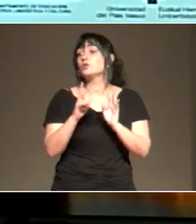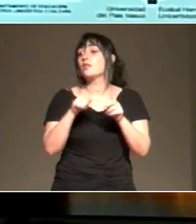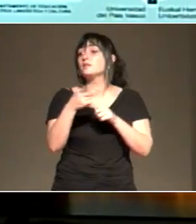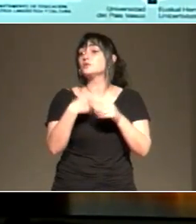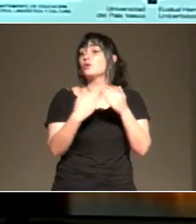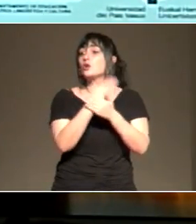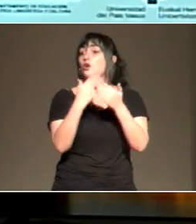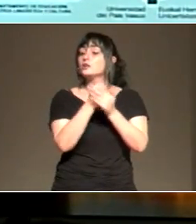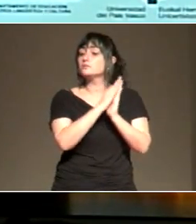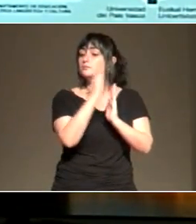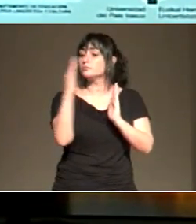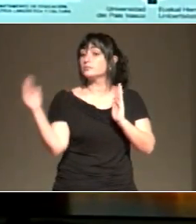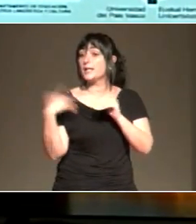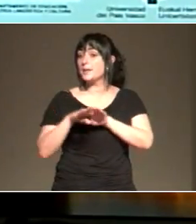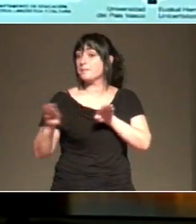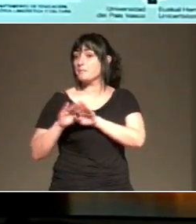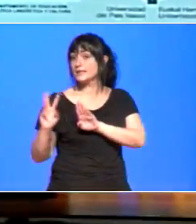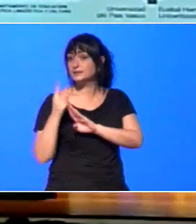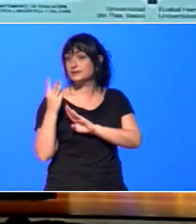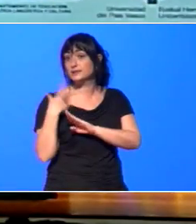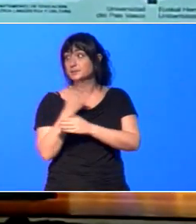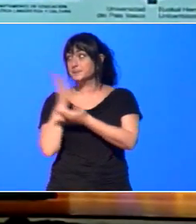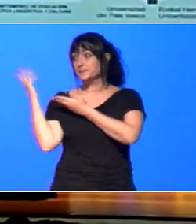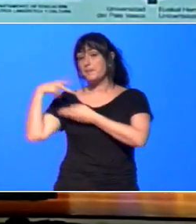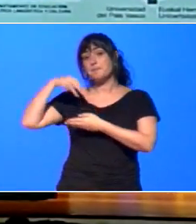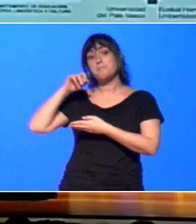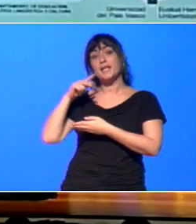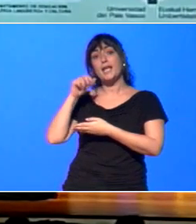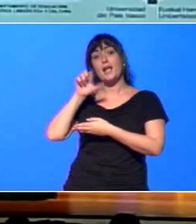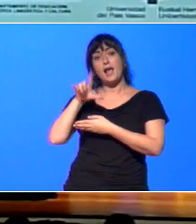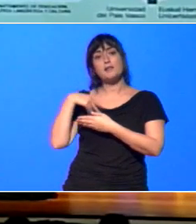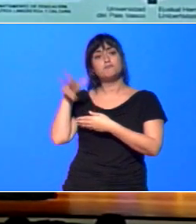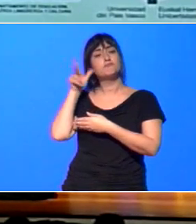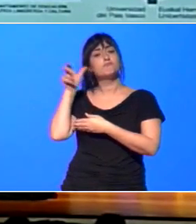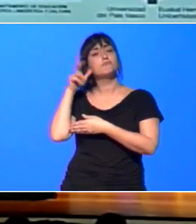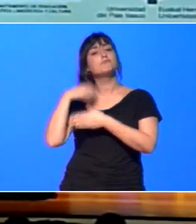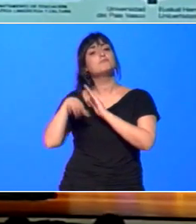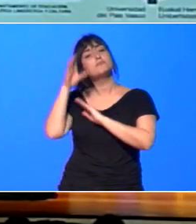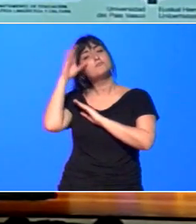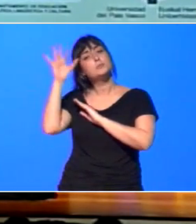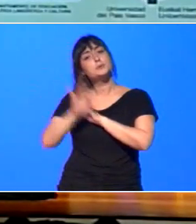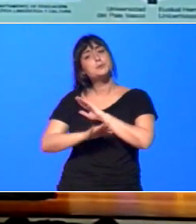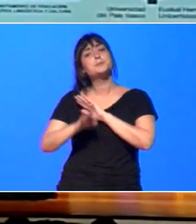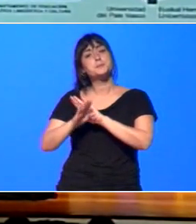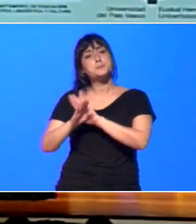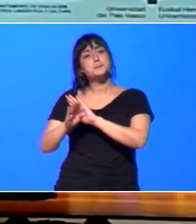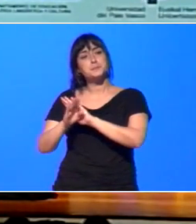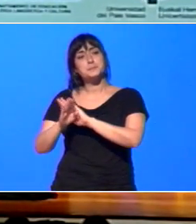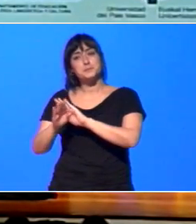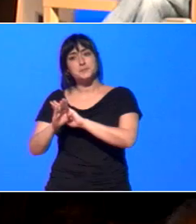y en las tres mesas, pues sí, seguiremos escuchando a Mikel y también a Nekane. A Nekane, eso